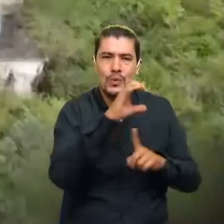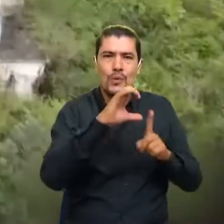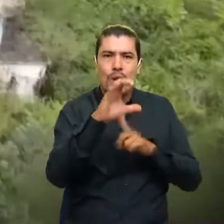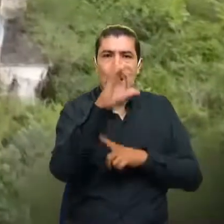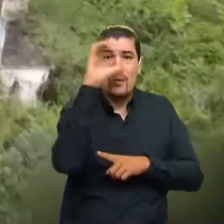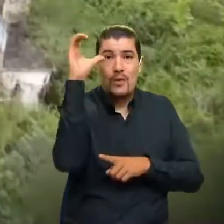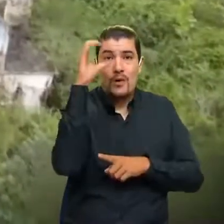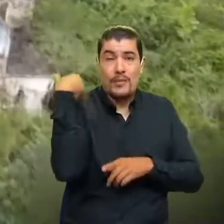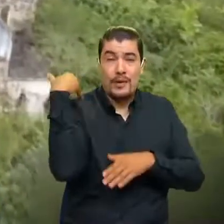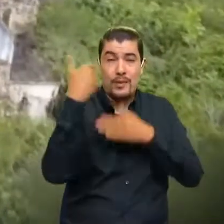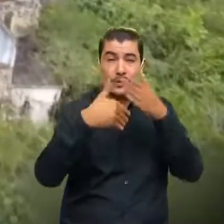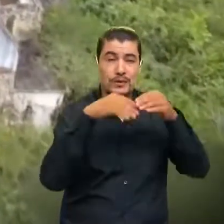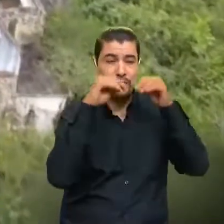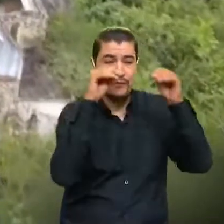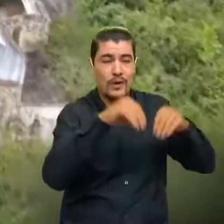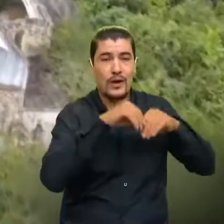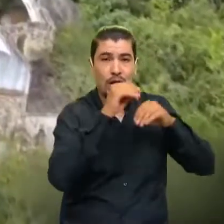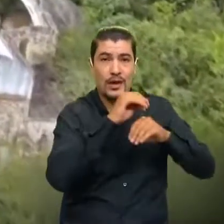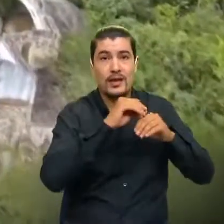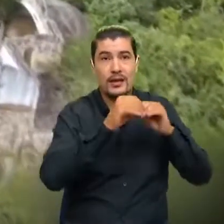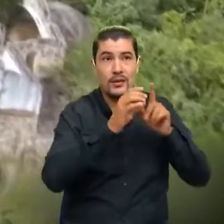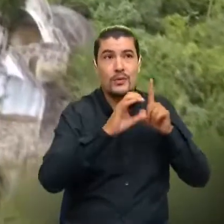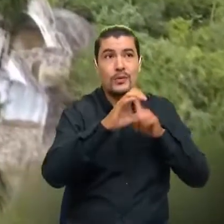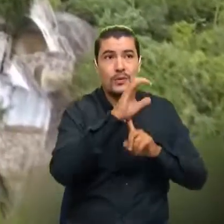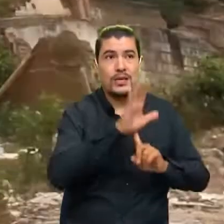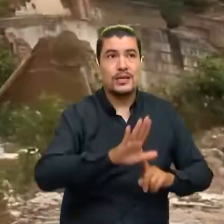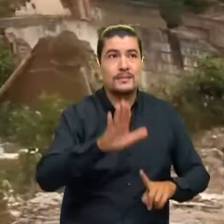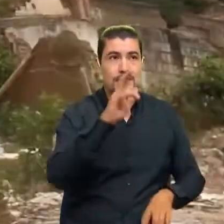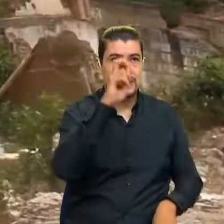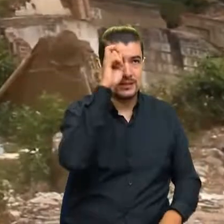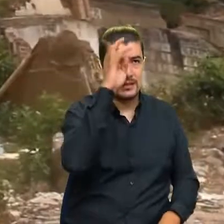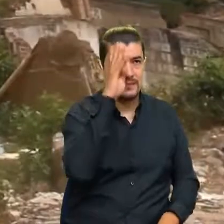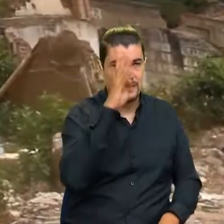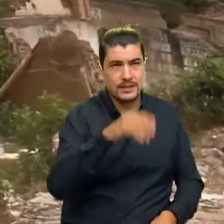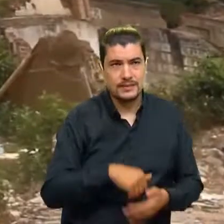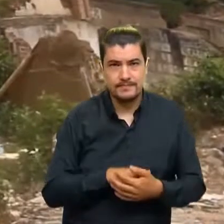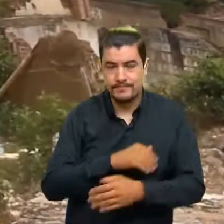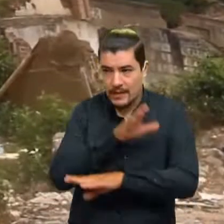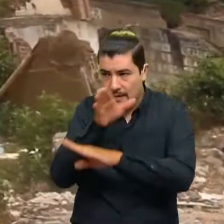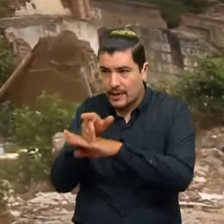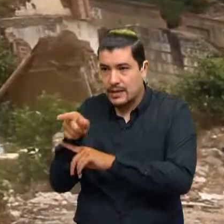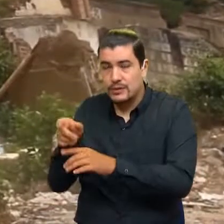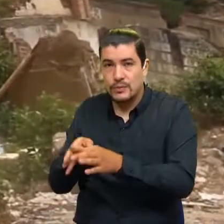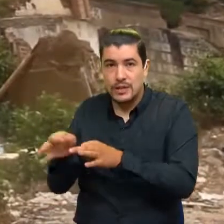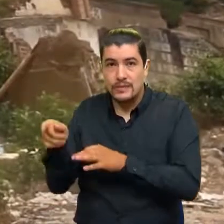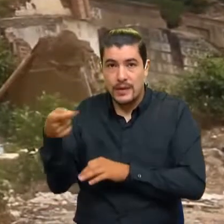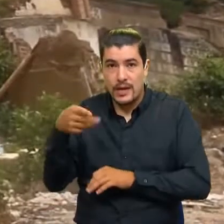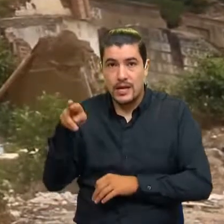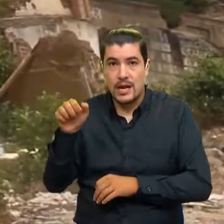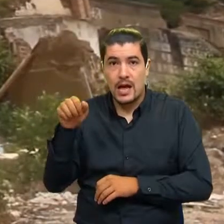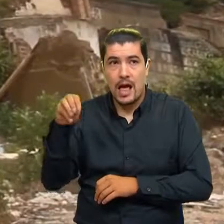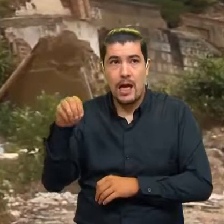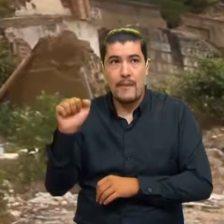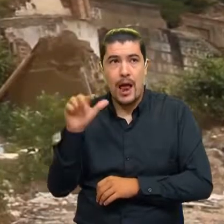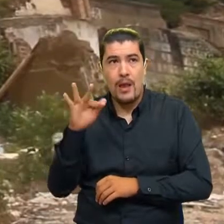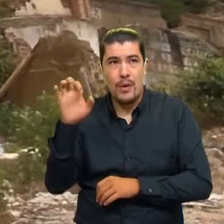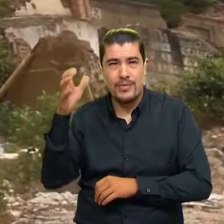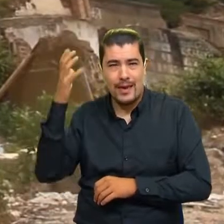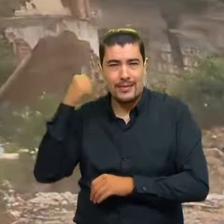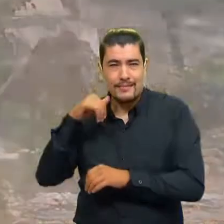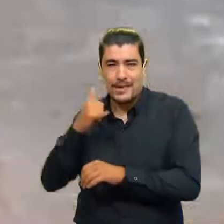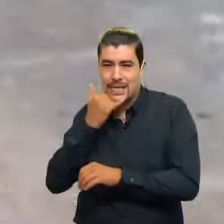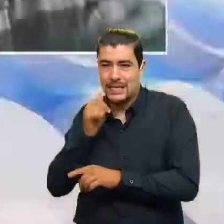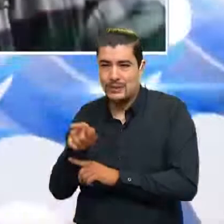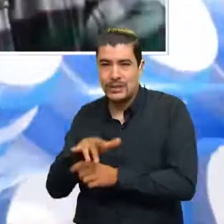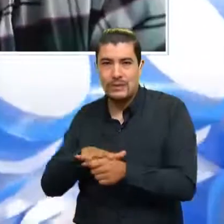tema de los procesos formativos y culturales en Norte de Santander. Y estuvimos en Gramalote contando la otra versión de lo que pasó también, qué fue lo